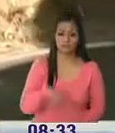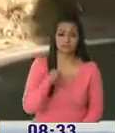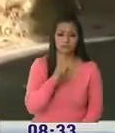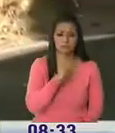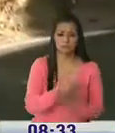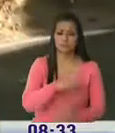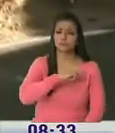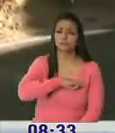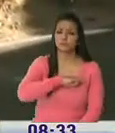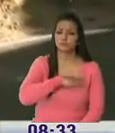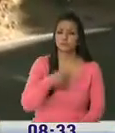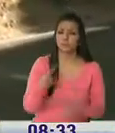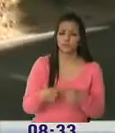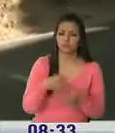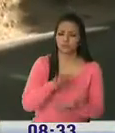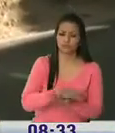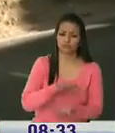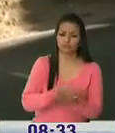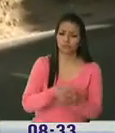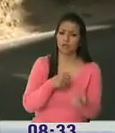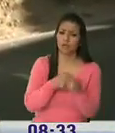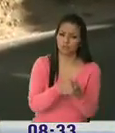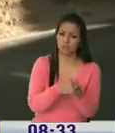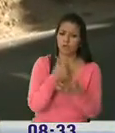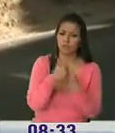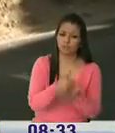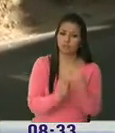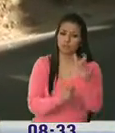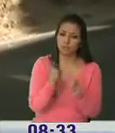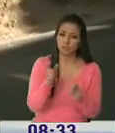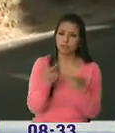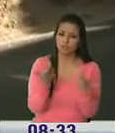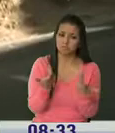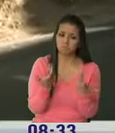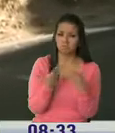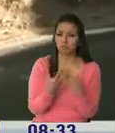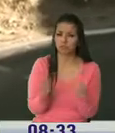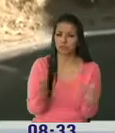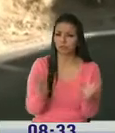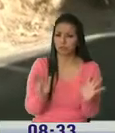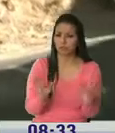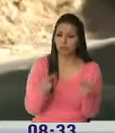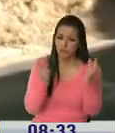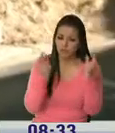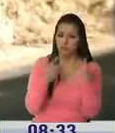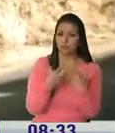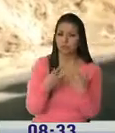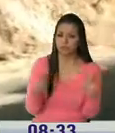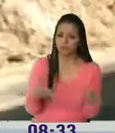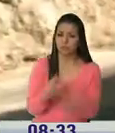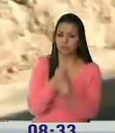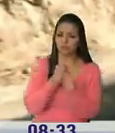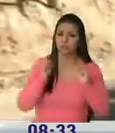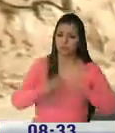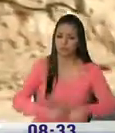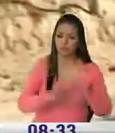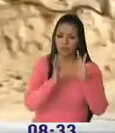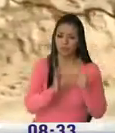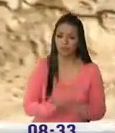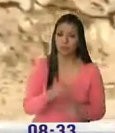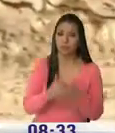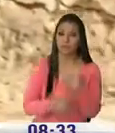municipio justamente coadyuva o quiere eso, que la gente obviamente de manera oportuna haga estas obras y se evite este